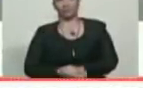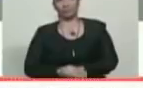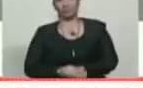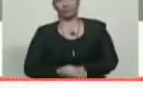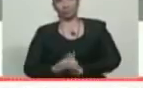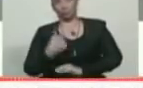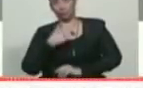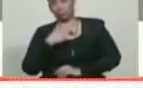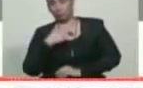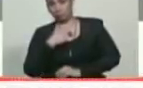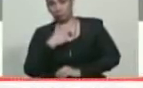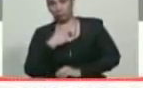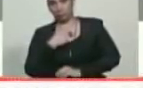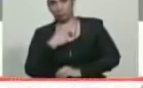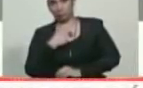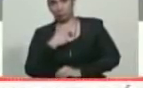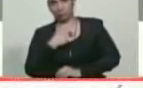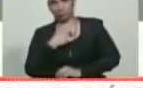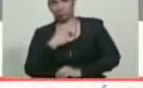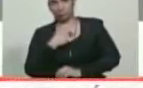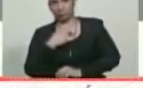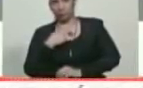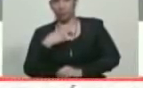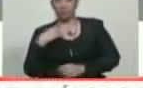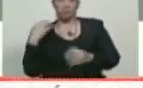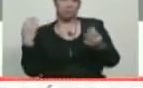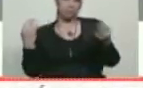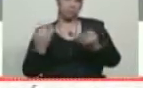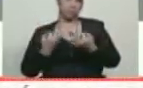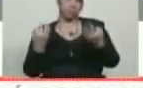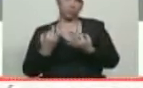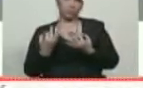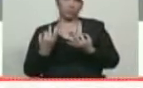Yo de verdad estoy